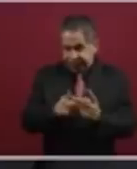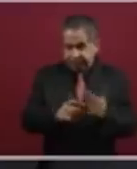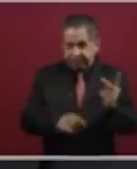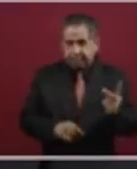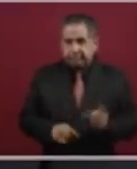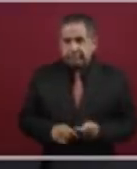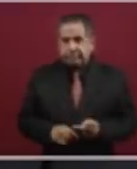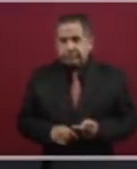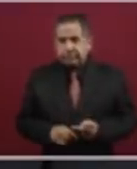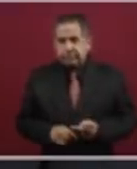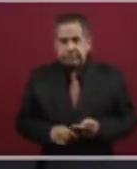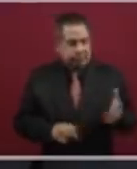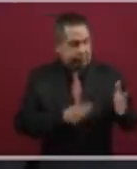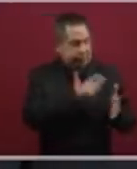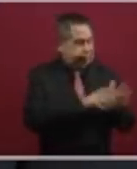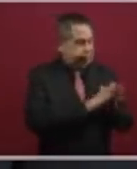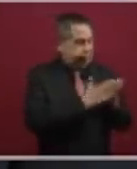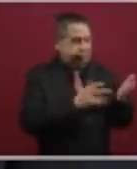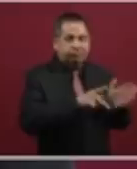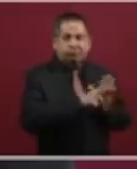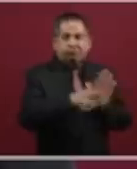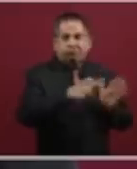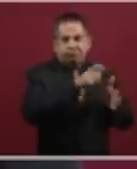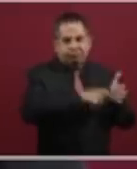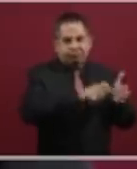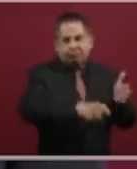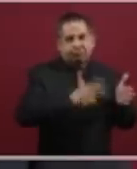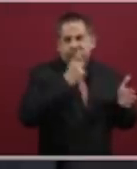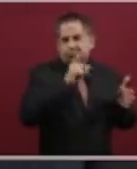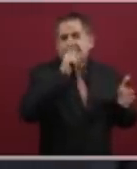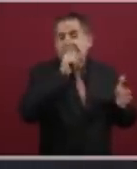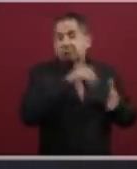mucho menos en las columnas.